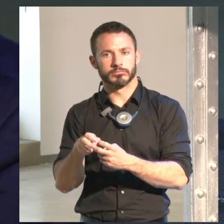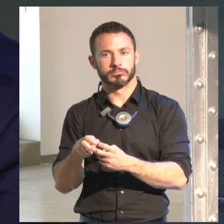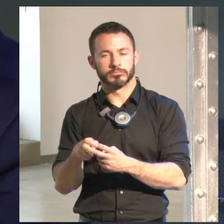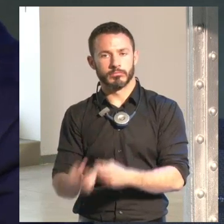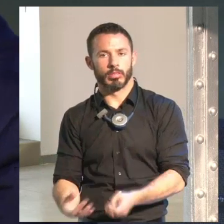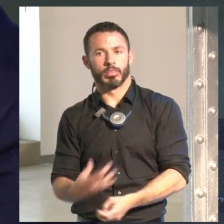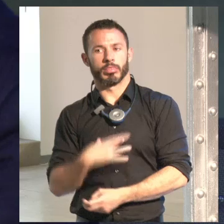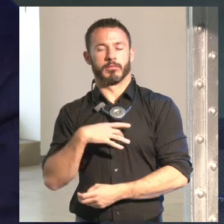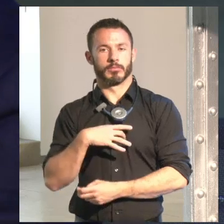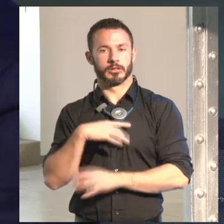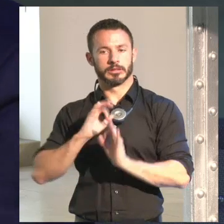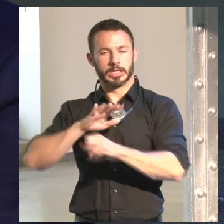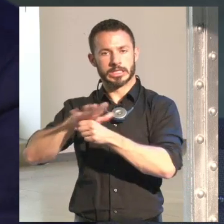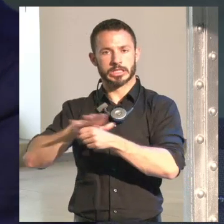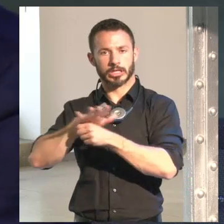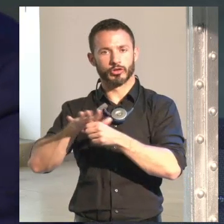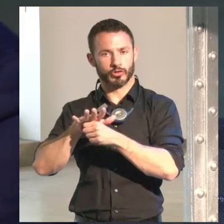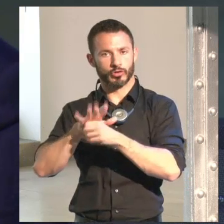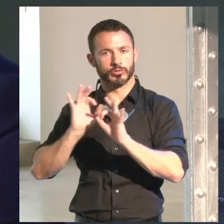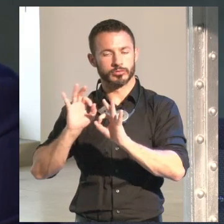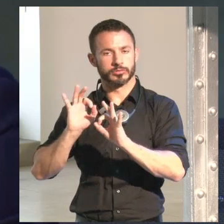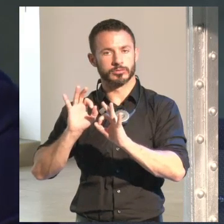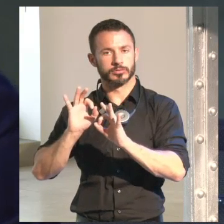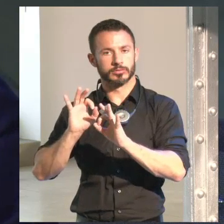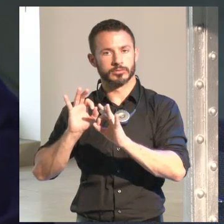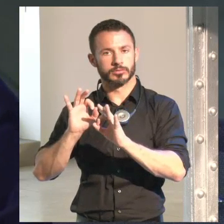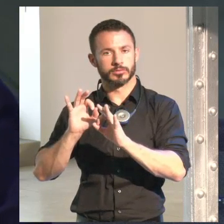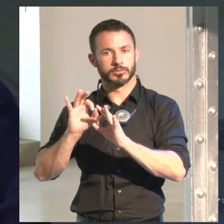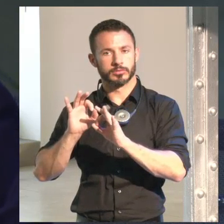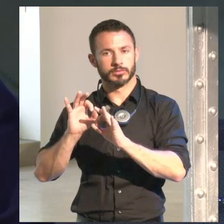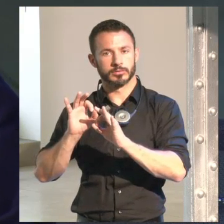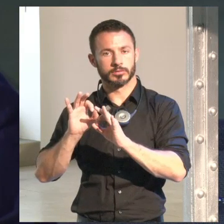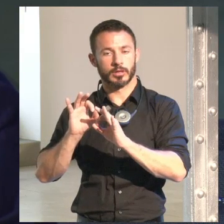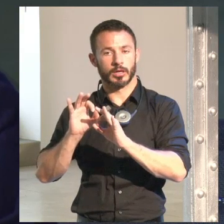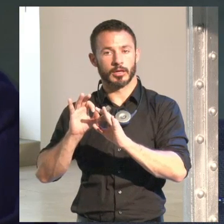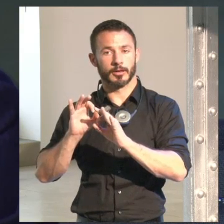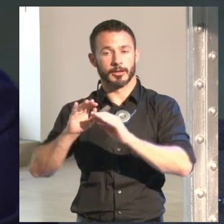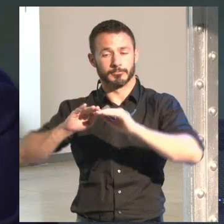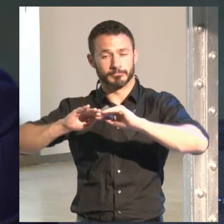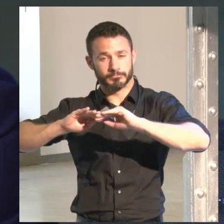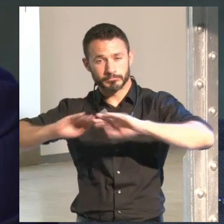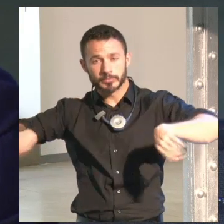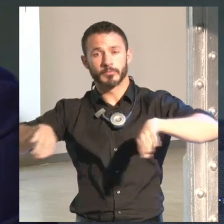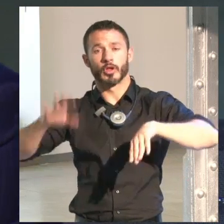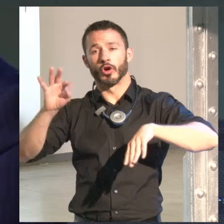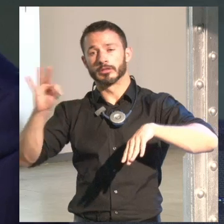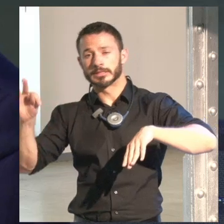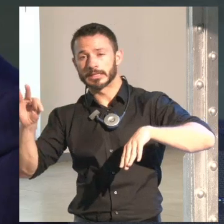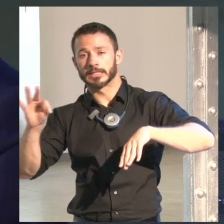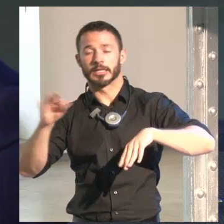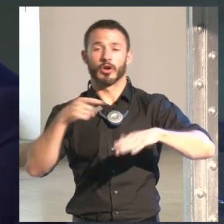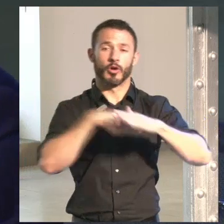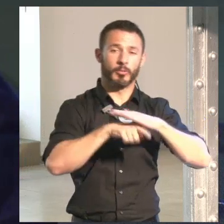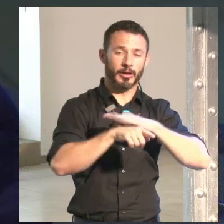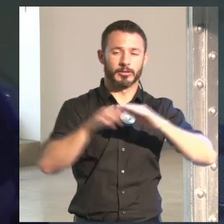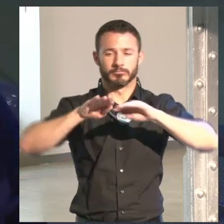del sector, que claro, los hacen estar separados de lo que serían los OTTs, ¿no? Entonces la pregunta es,